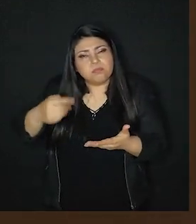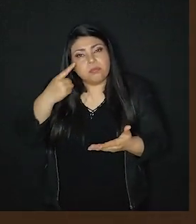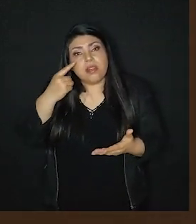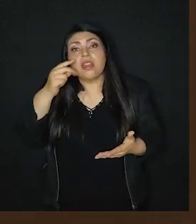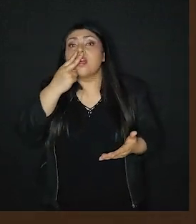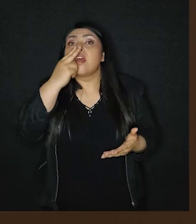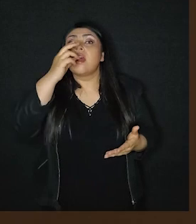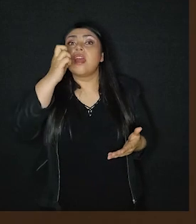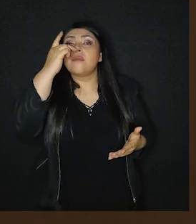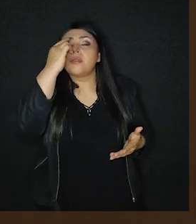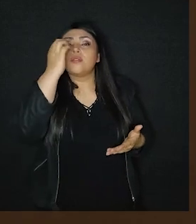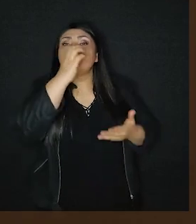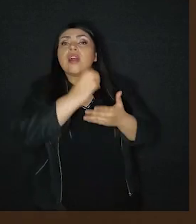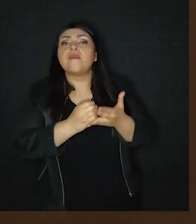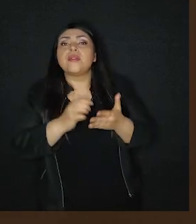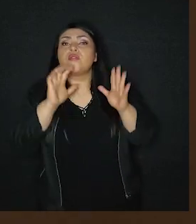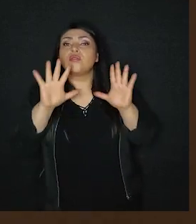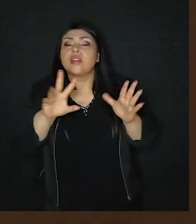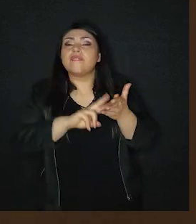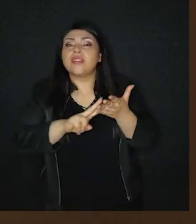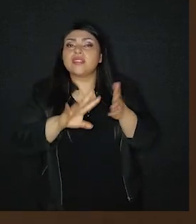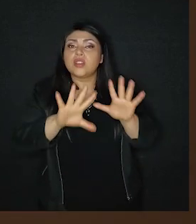hebreos 10 19